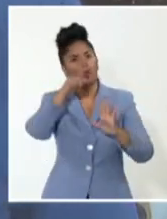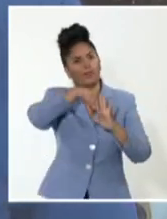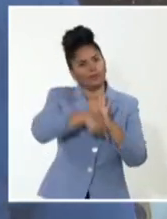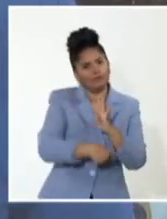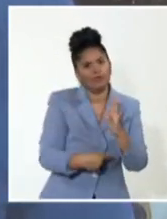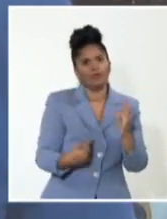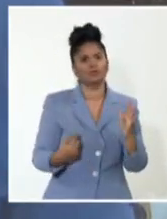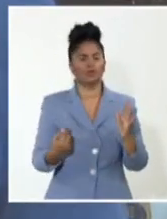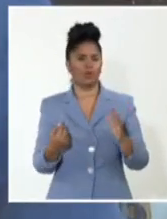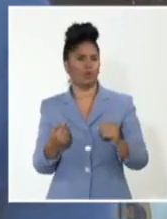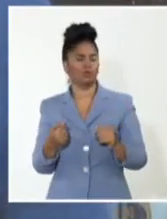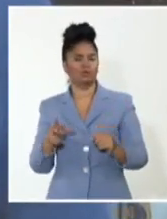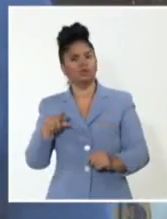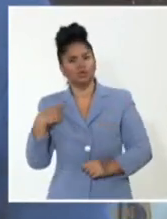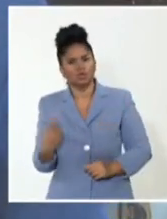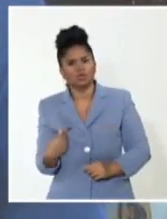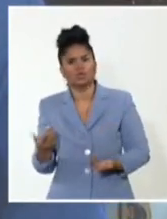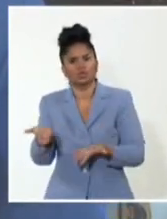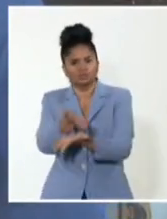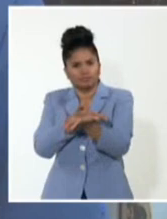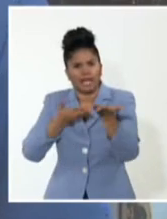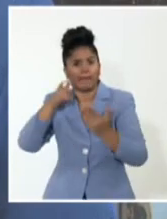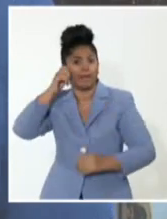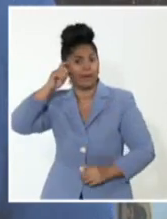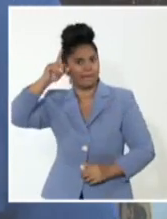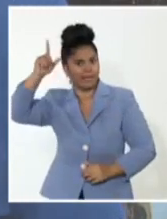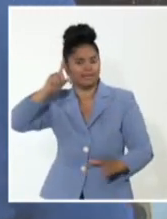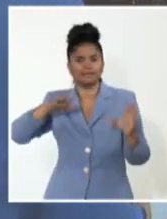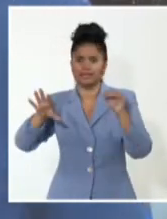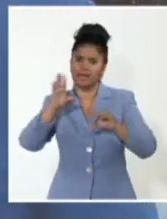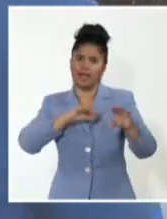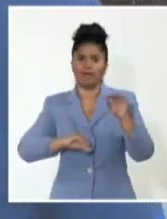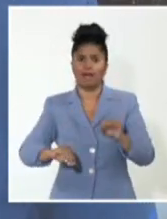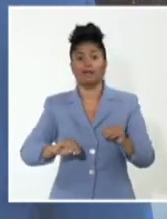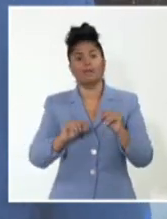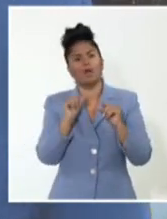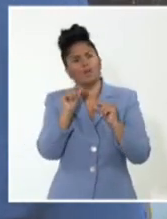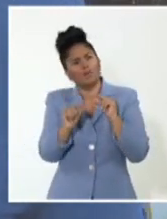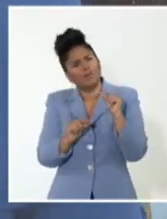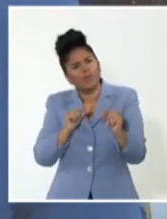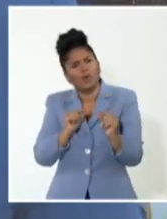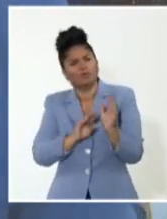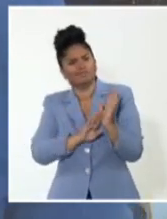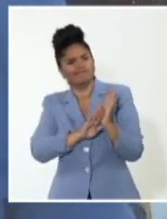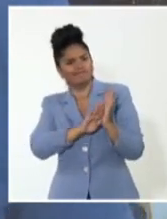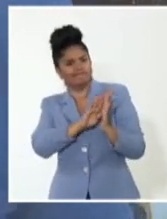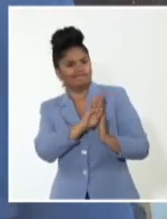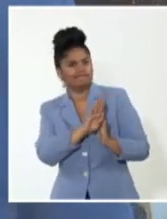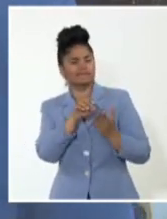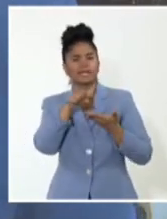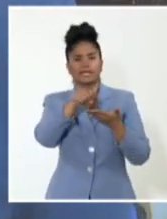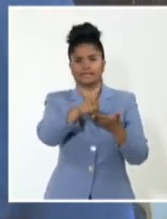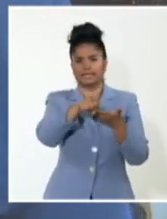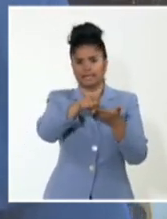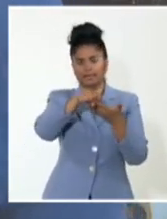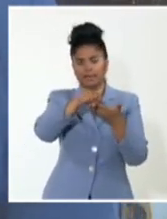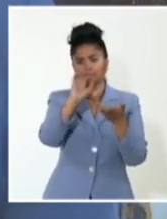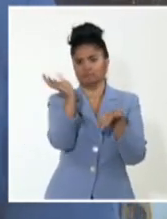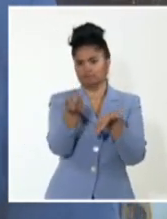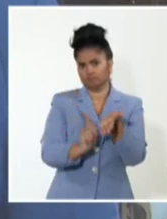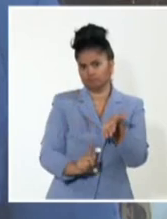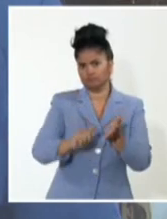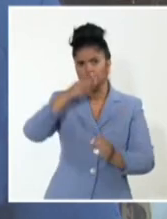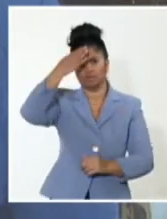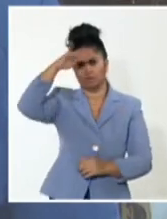sueños y traspolar experiencias para tratar de que el sistema electroenergético retome su nivel de confiabilidad, y bueno,